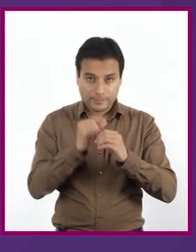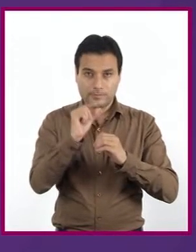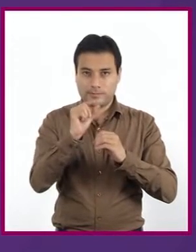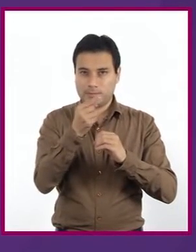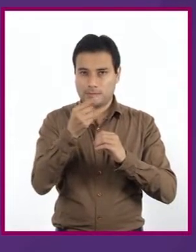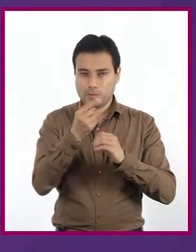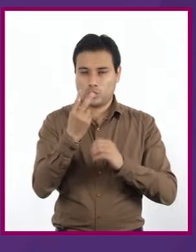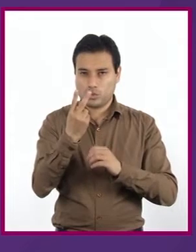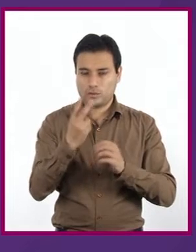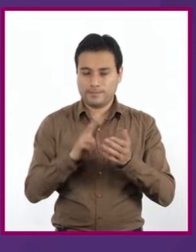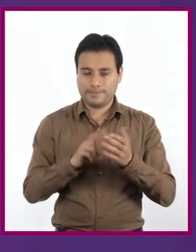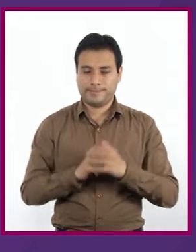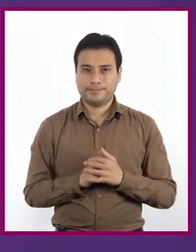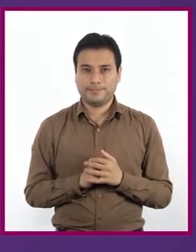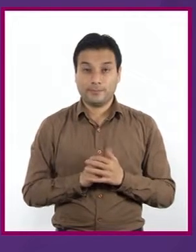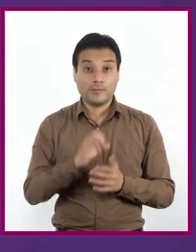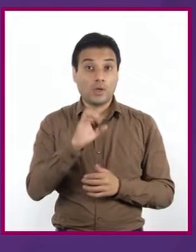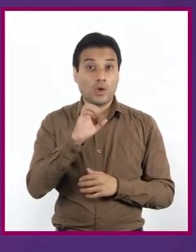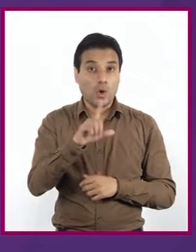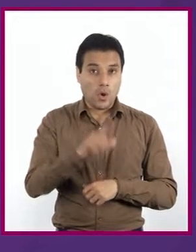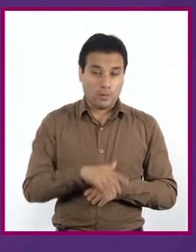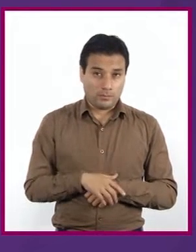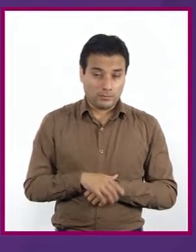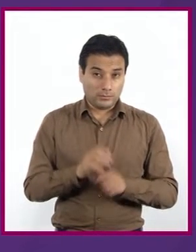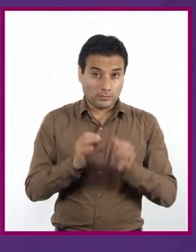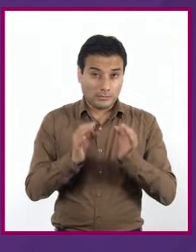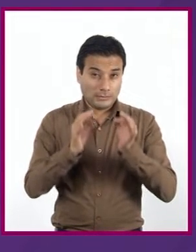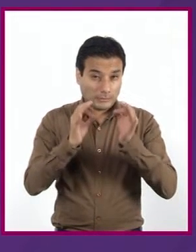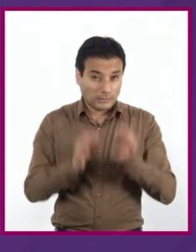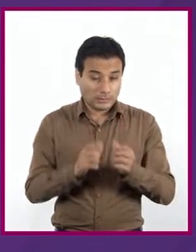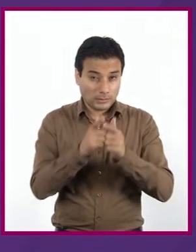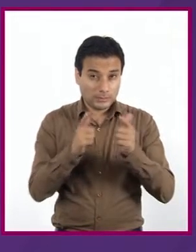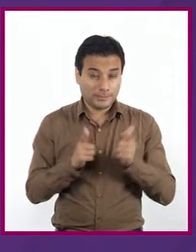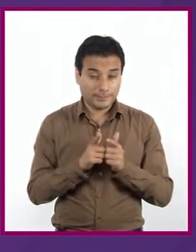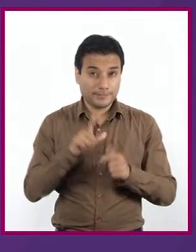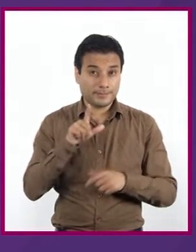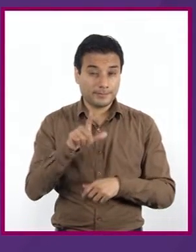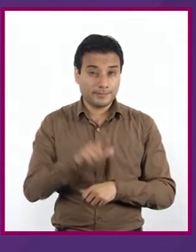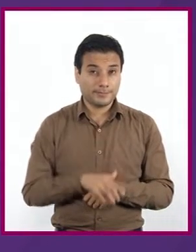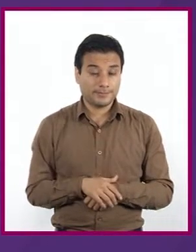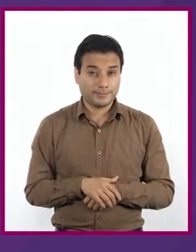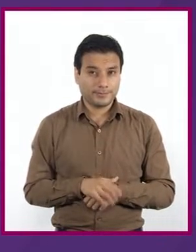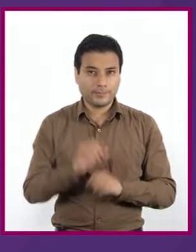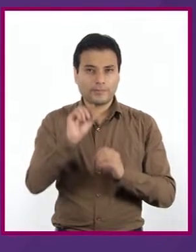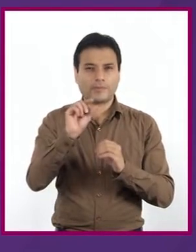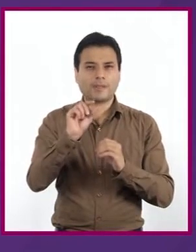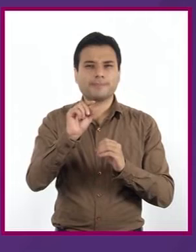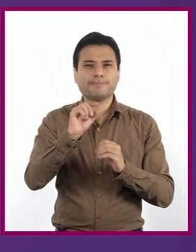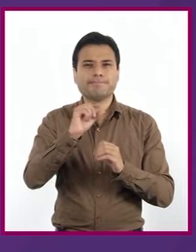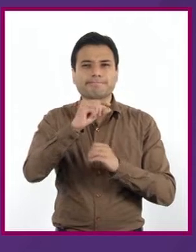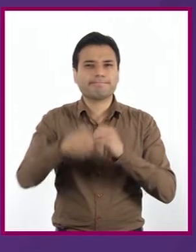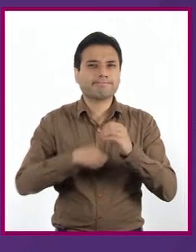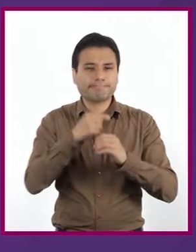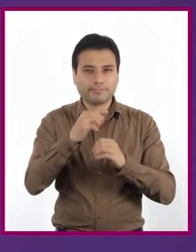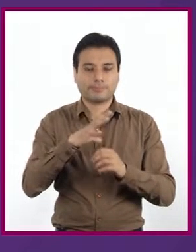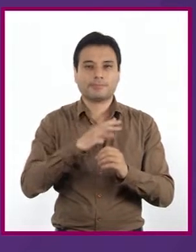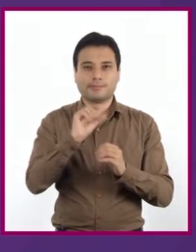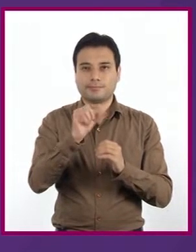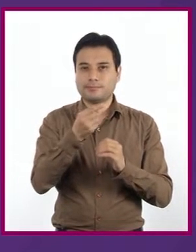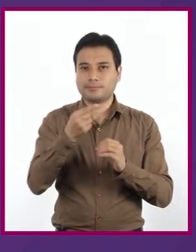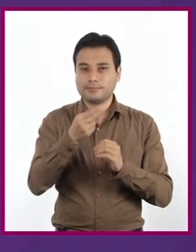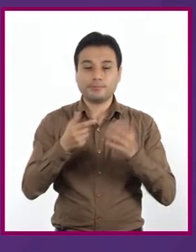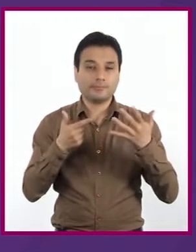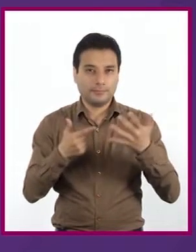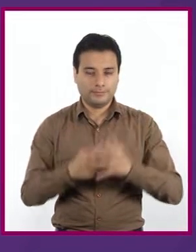valencia. El cloro, al estar en su grupo 17, sus átomos tienen 7 electrones de